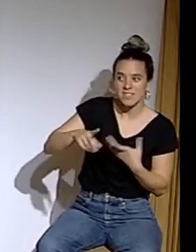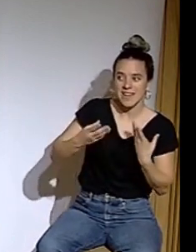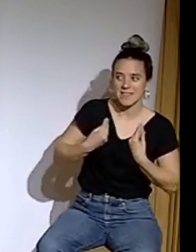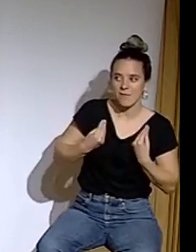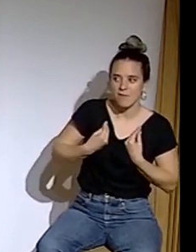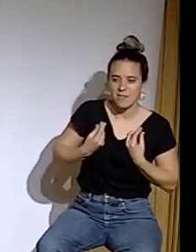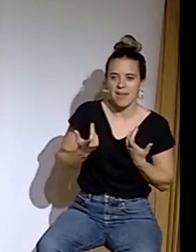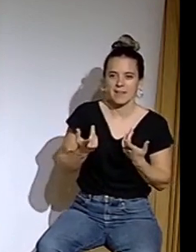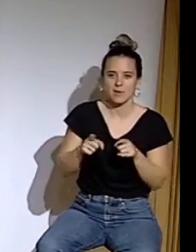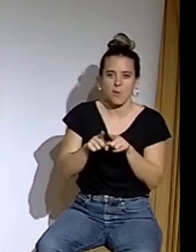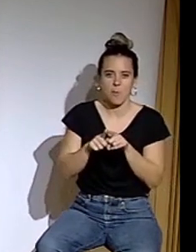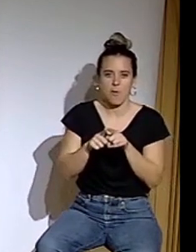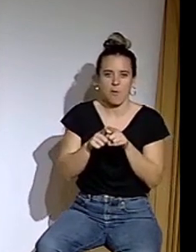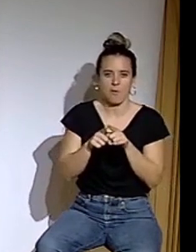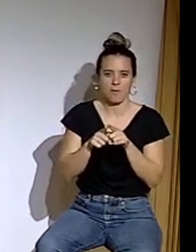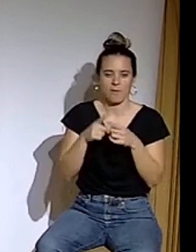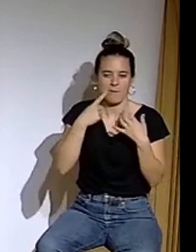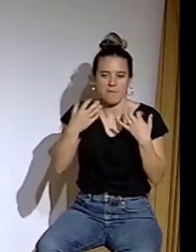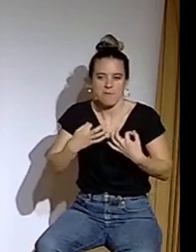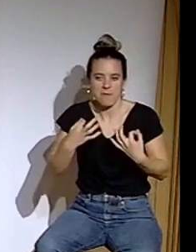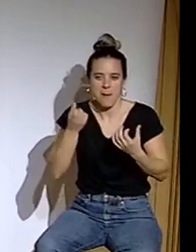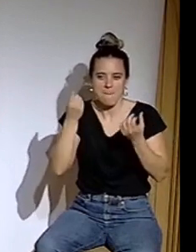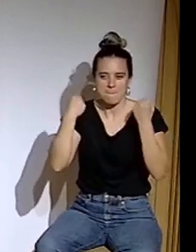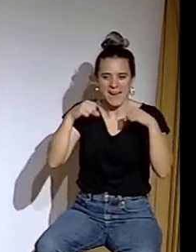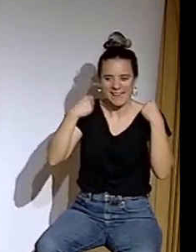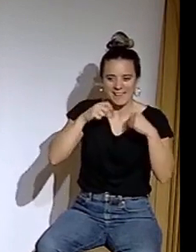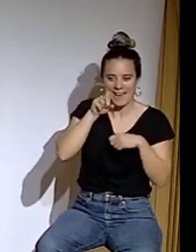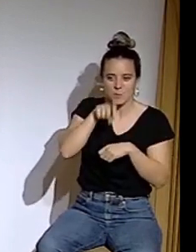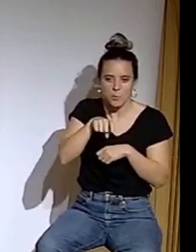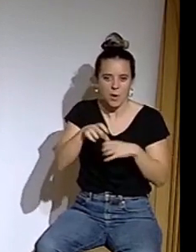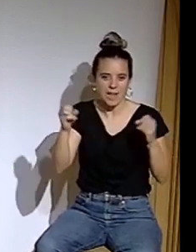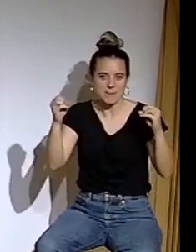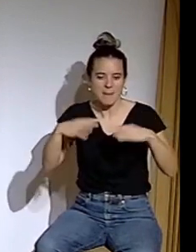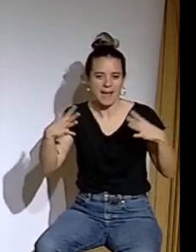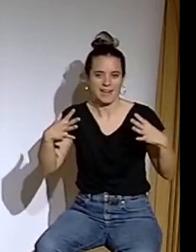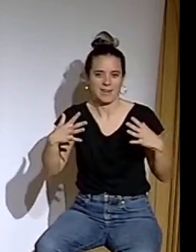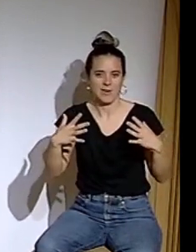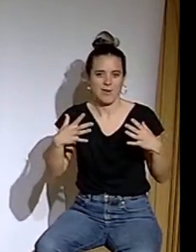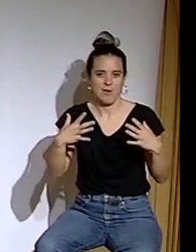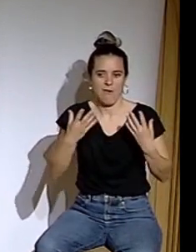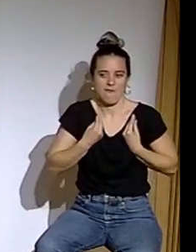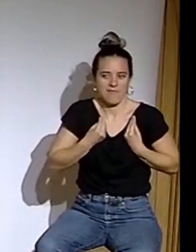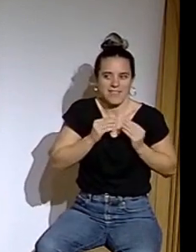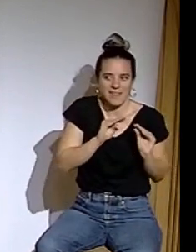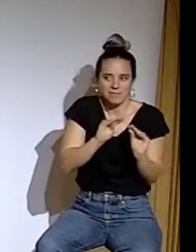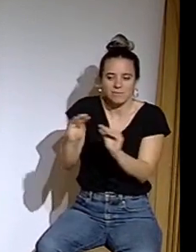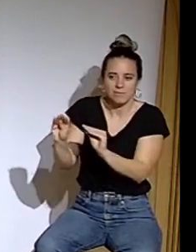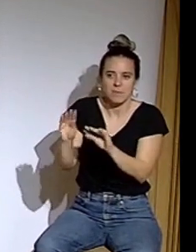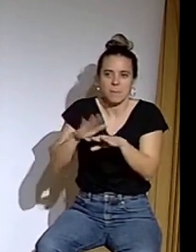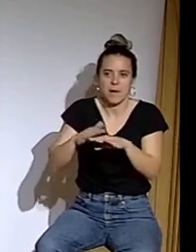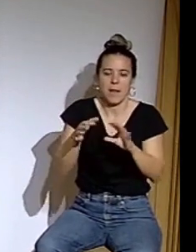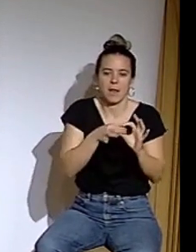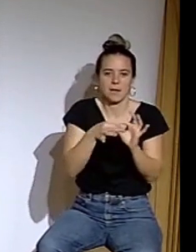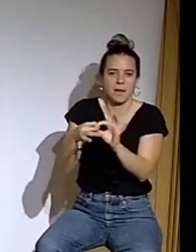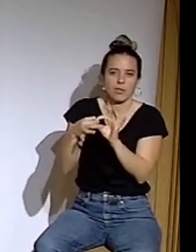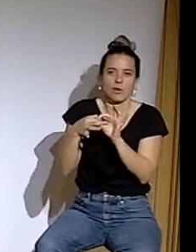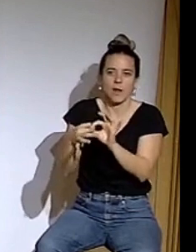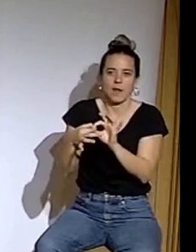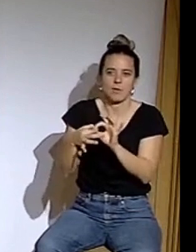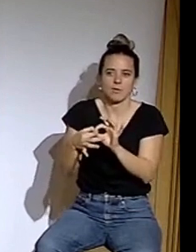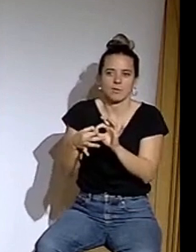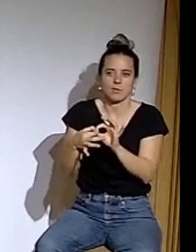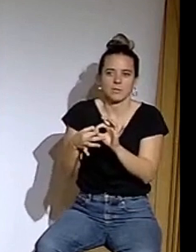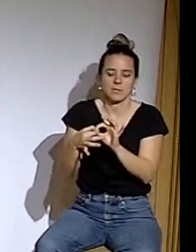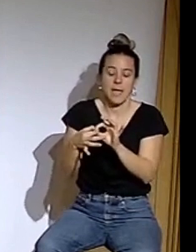prácticas brujas integrais en vuestras vidas como Qué papel tiene lo mágico para vosotras para relacionaros con con